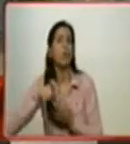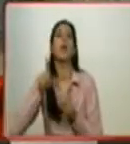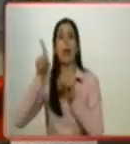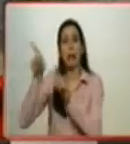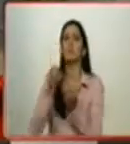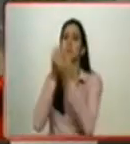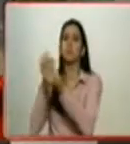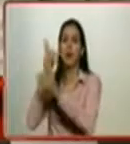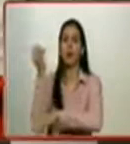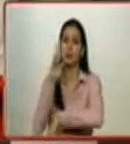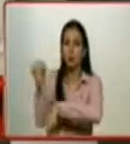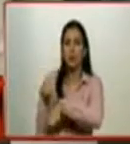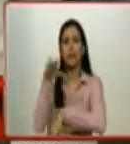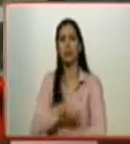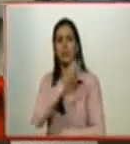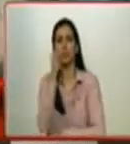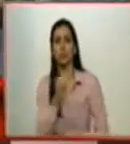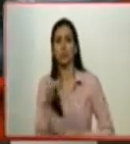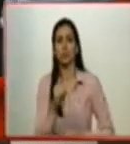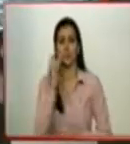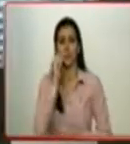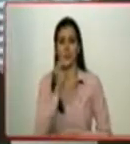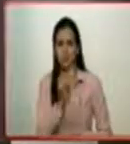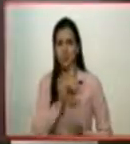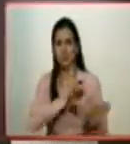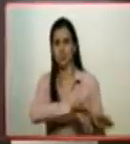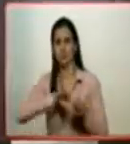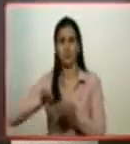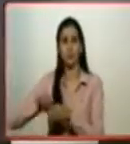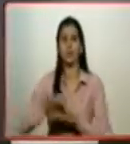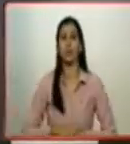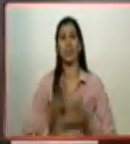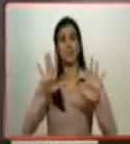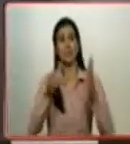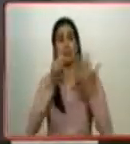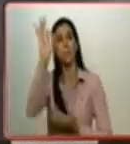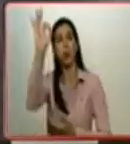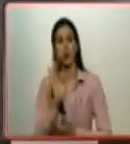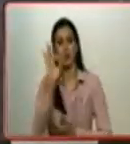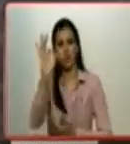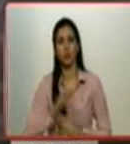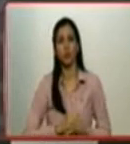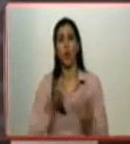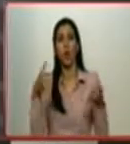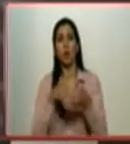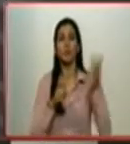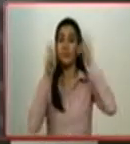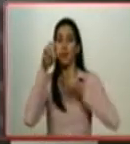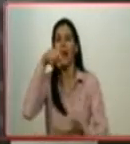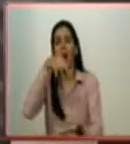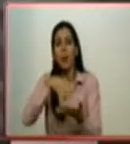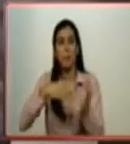Parlamento Nacional. Desde el estado Zulia, Luis Guillermo Ferrabús, La Noticia. Con 16% de las fuerzas del chavismo del estado